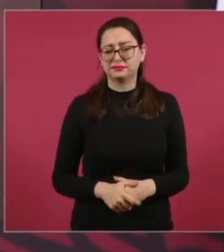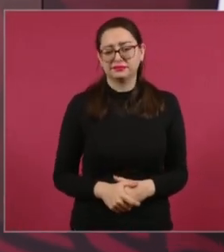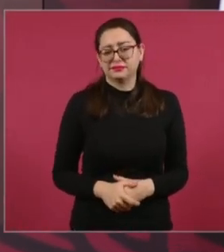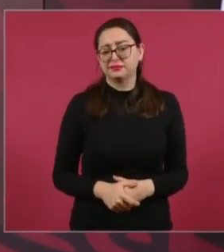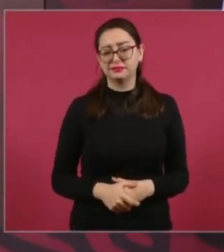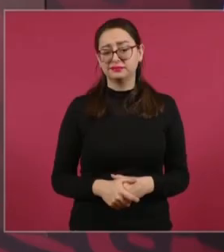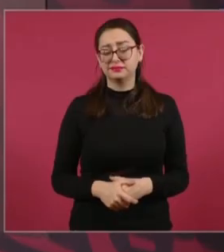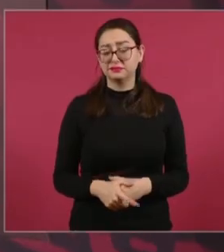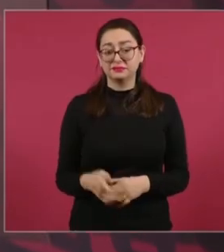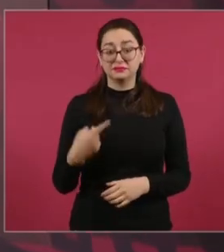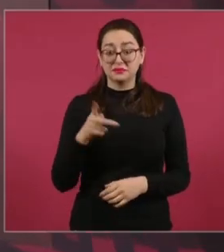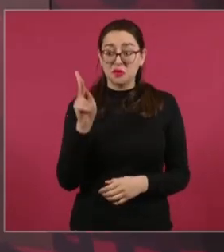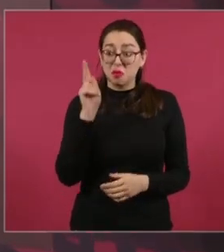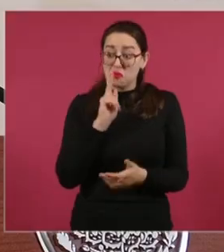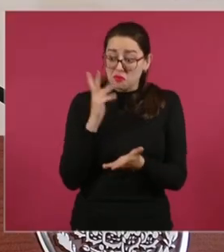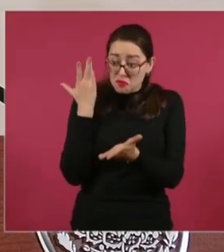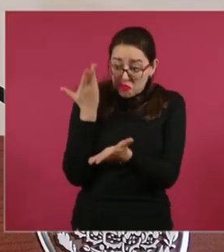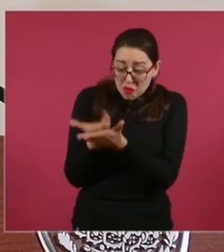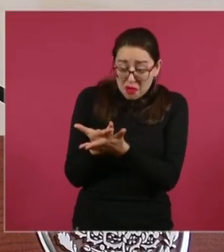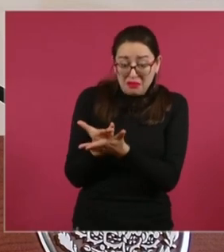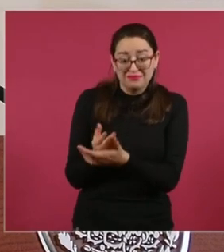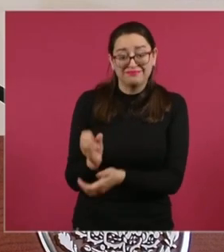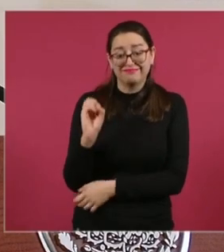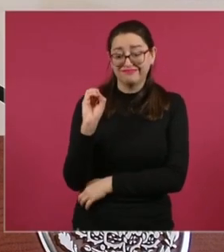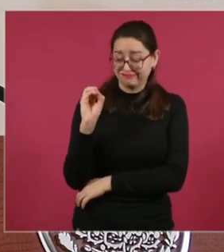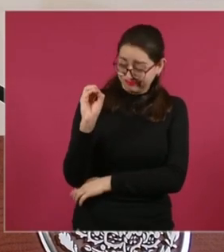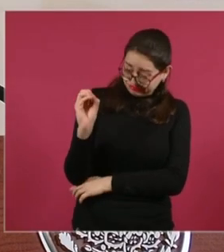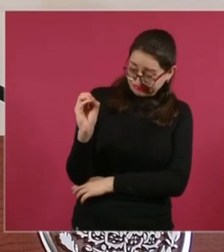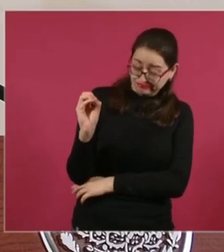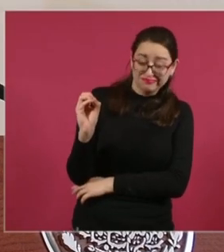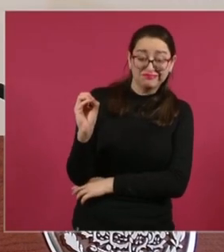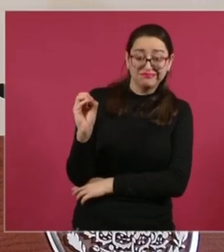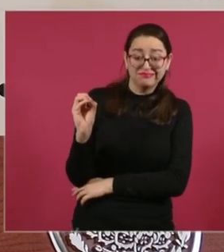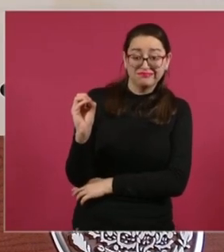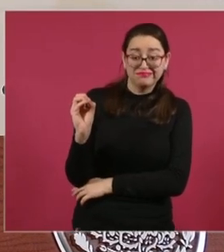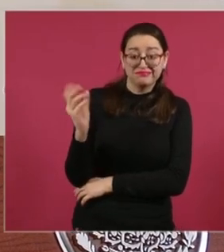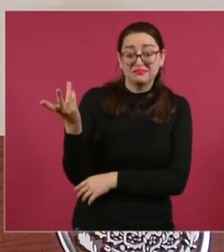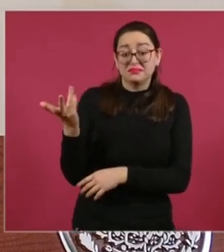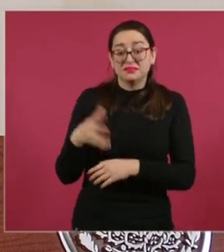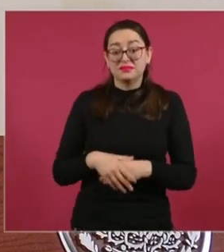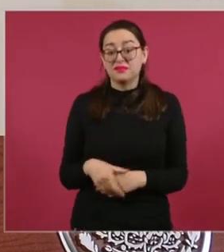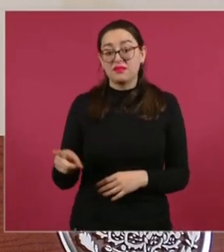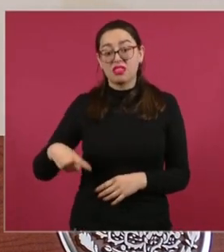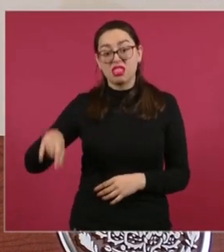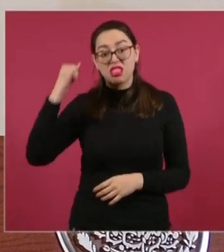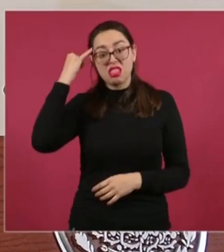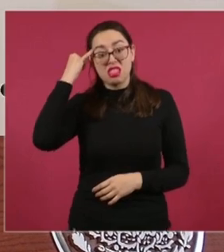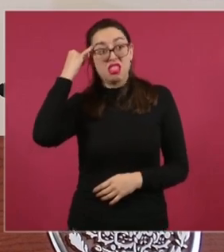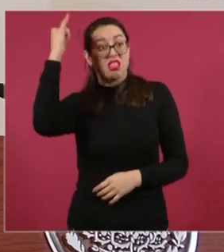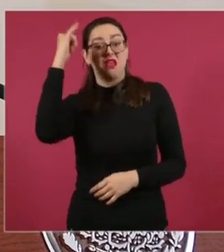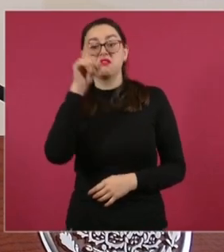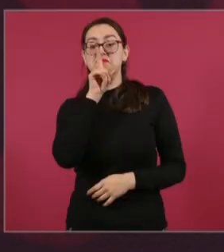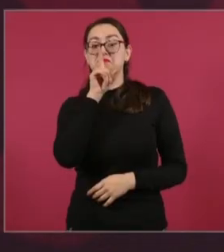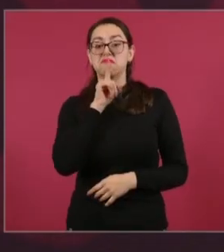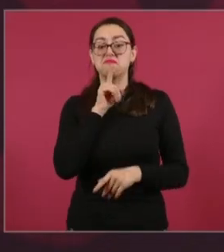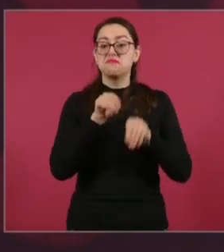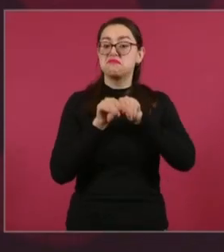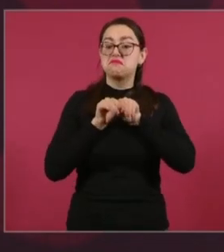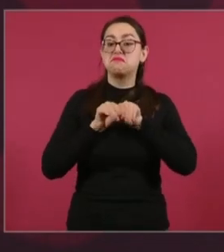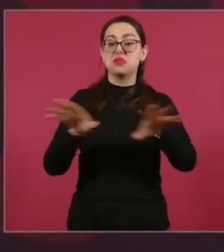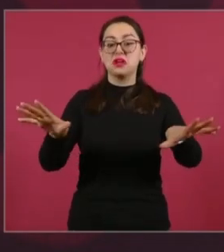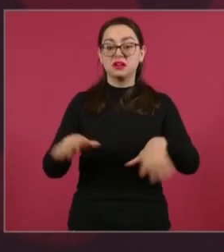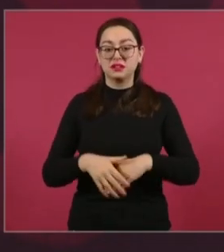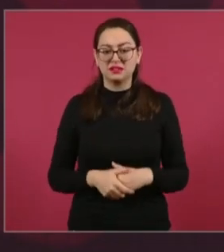ninguna prueba. Son unos viles calumniadores, aunque